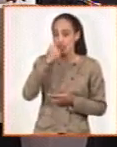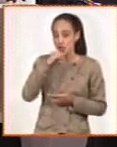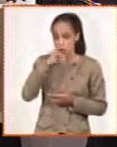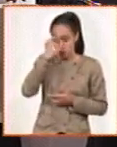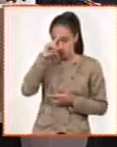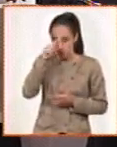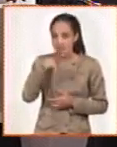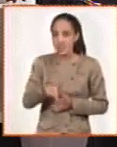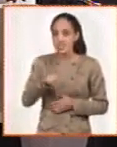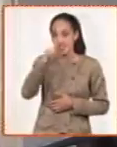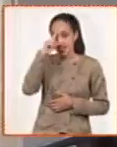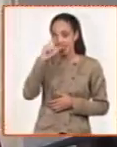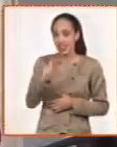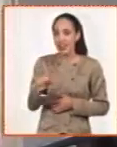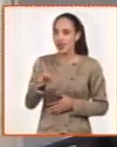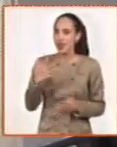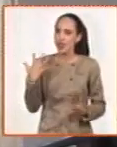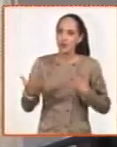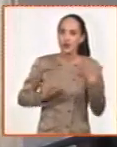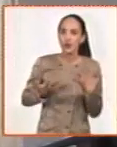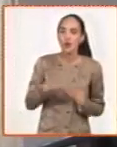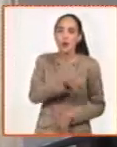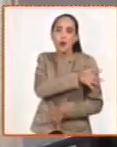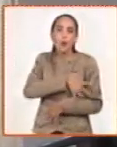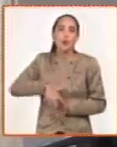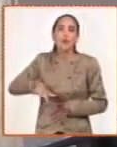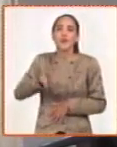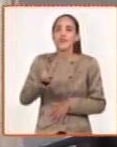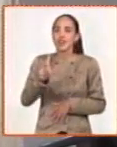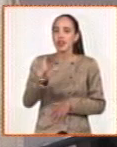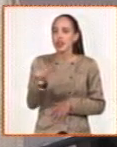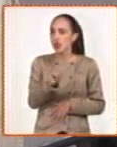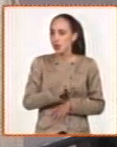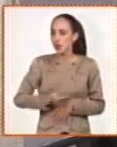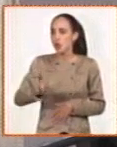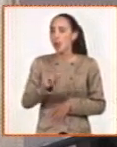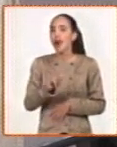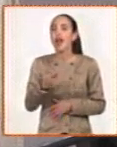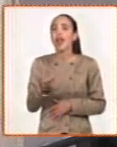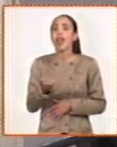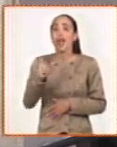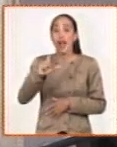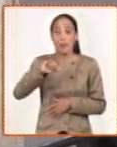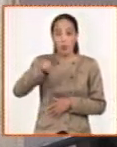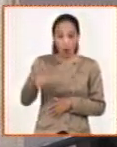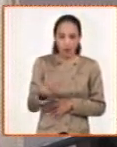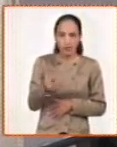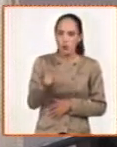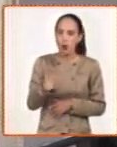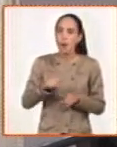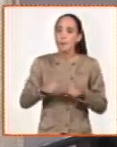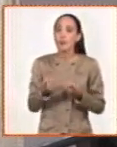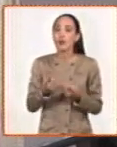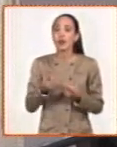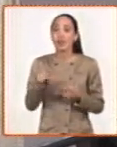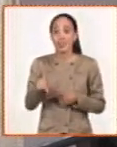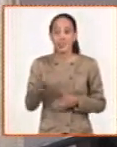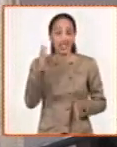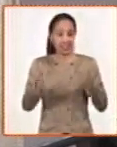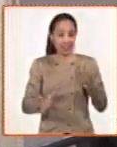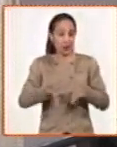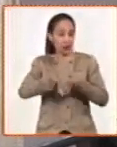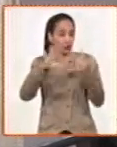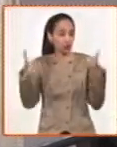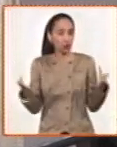con el público villaclareño, porque estuvo también en Camajuaní, pero además es una jornada que se ha celebrado en todo Cuba.